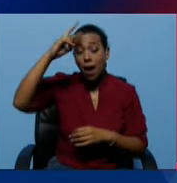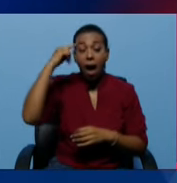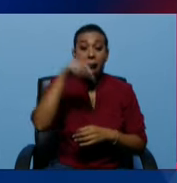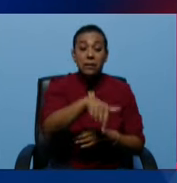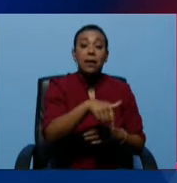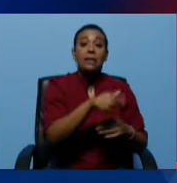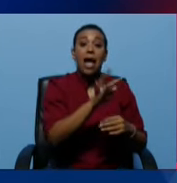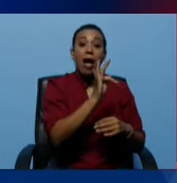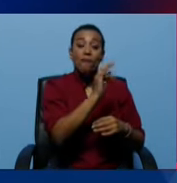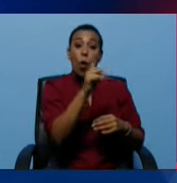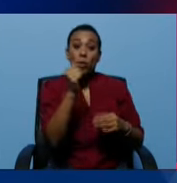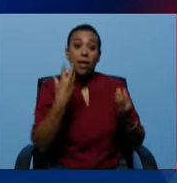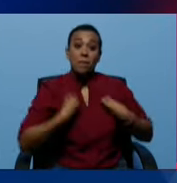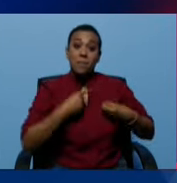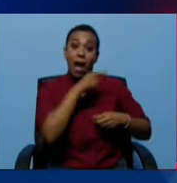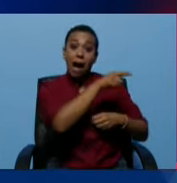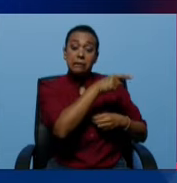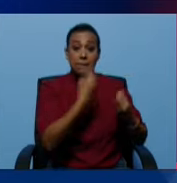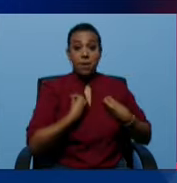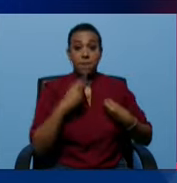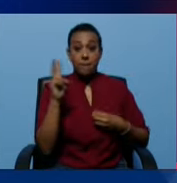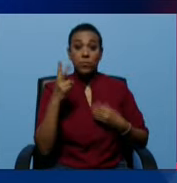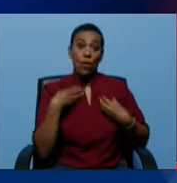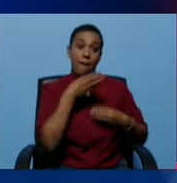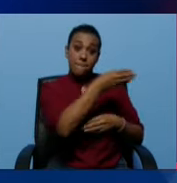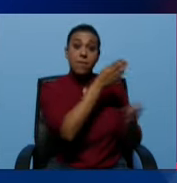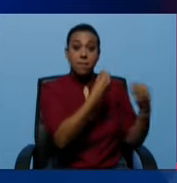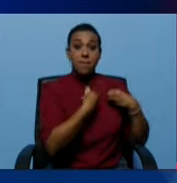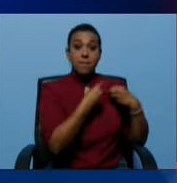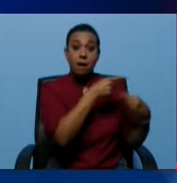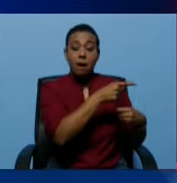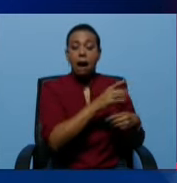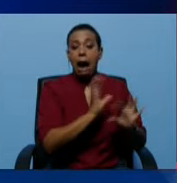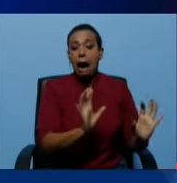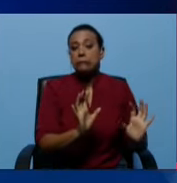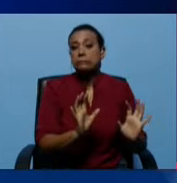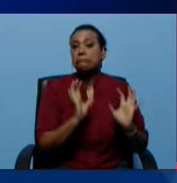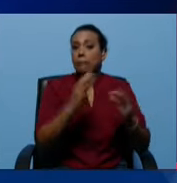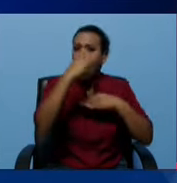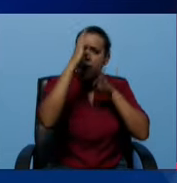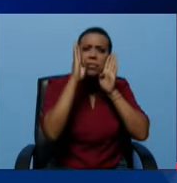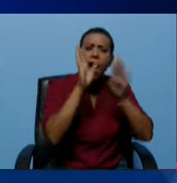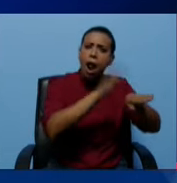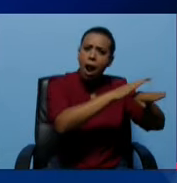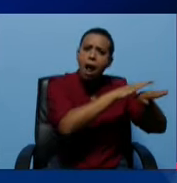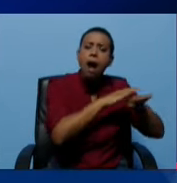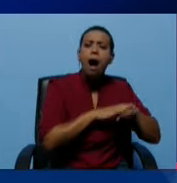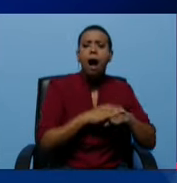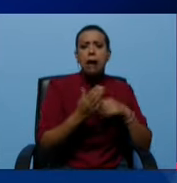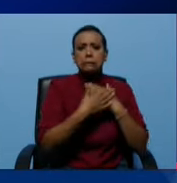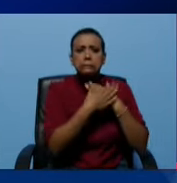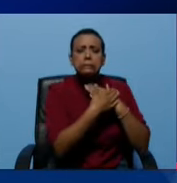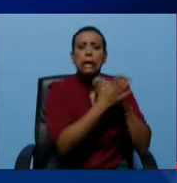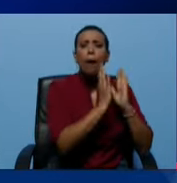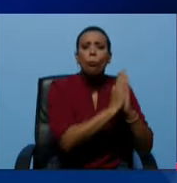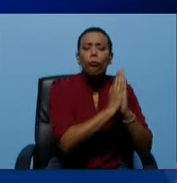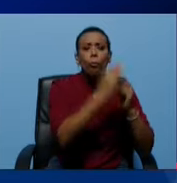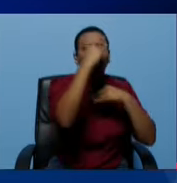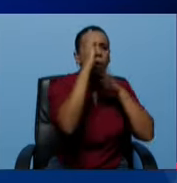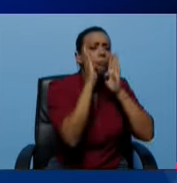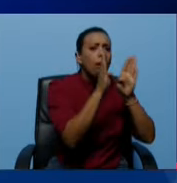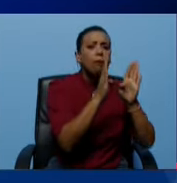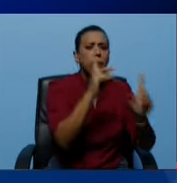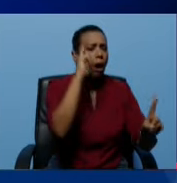Hay muchos venezolanos y venezolanas allá. Y bueno, que atiendan los llamados para